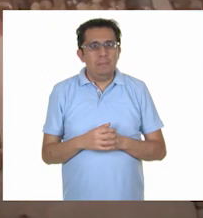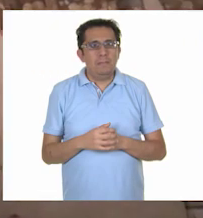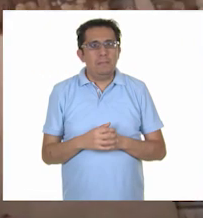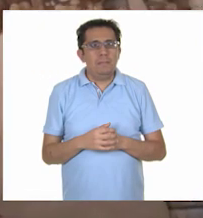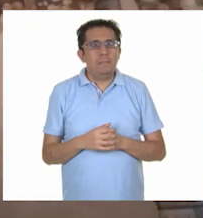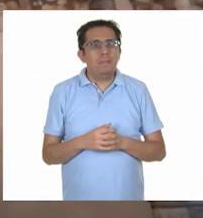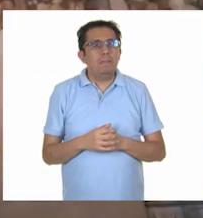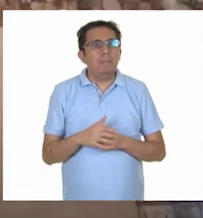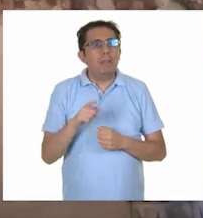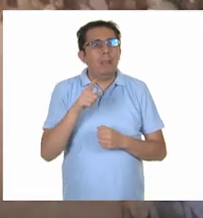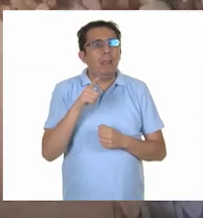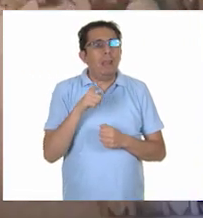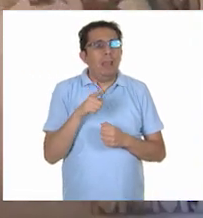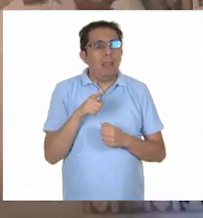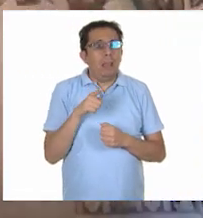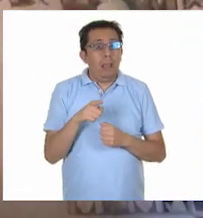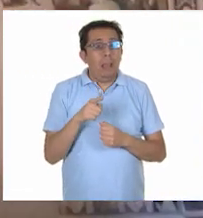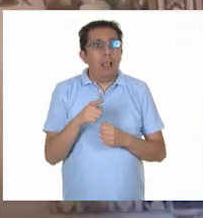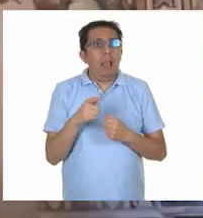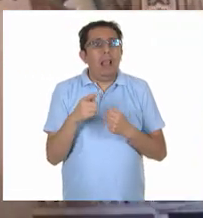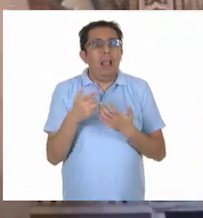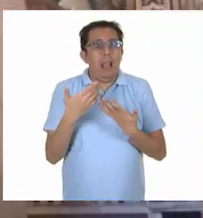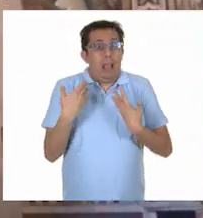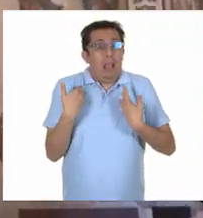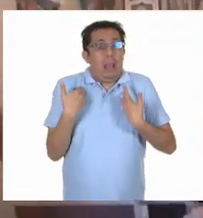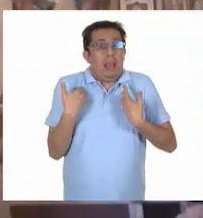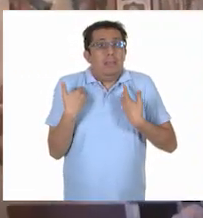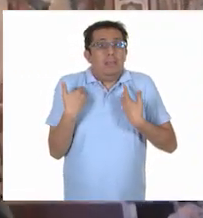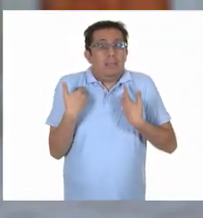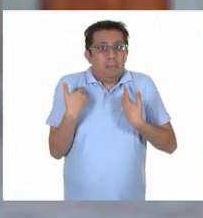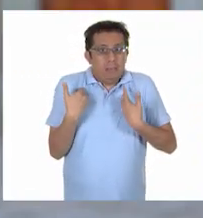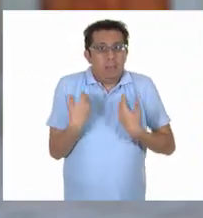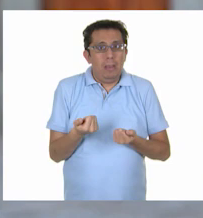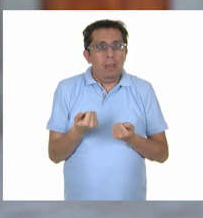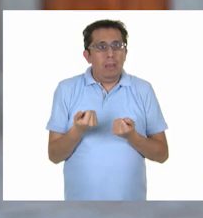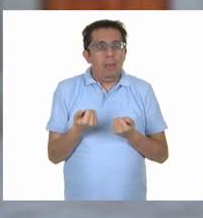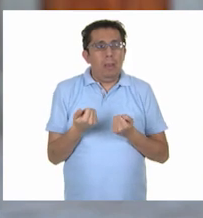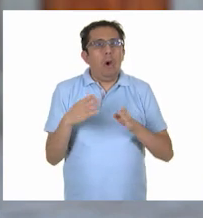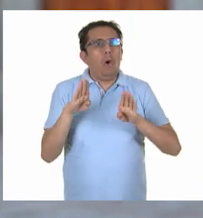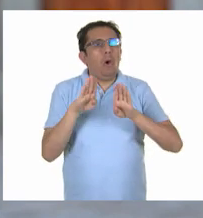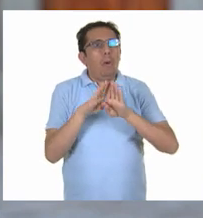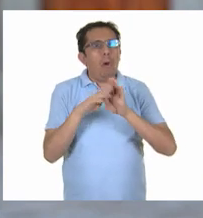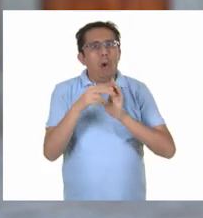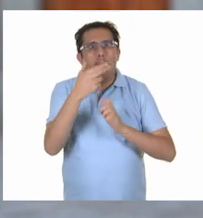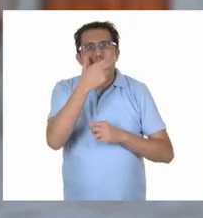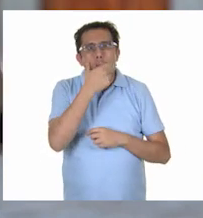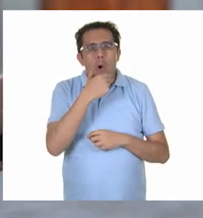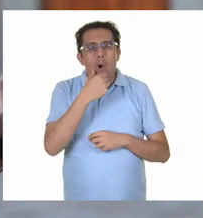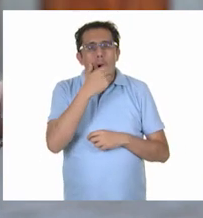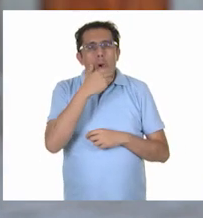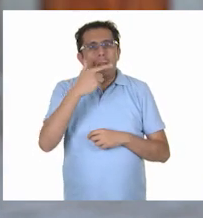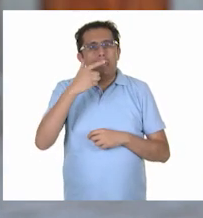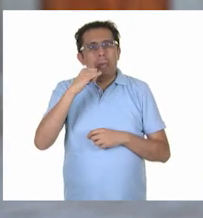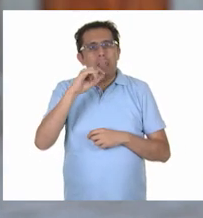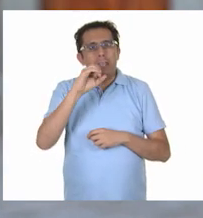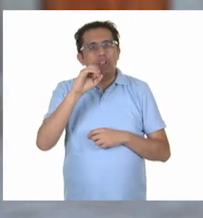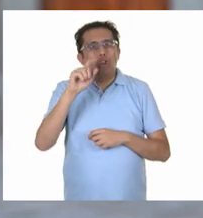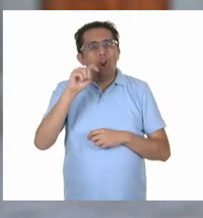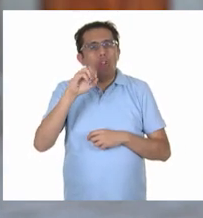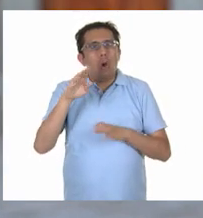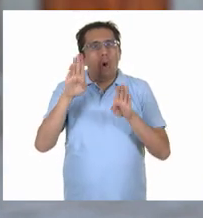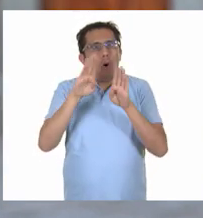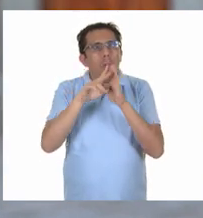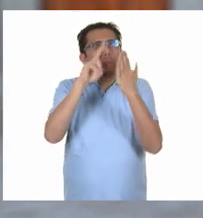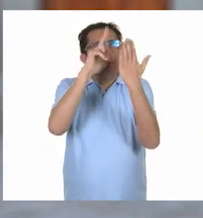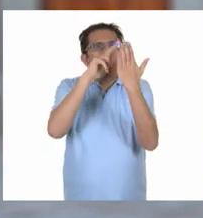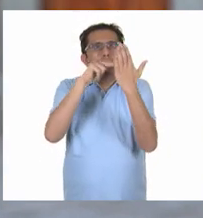La epifanía de comprender cómo trazó Giotto la didáctica del discurso de San